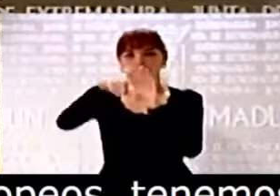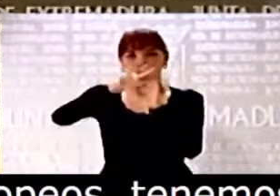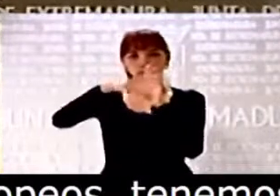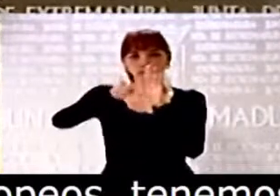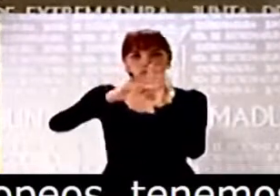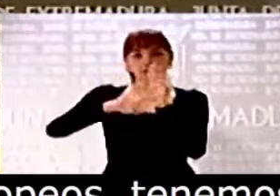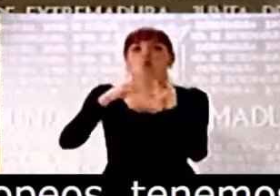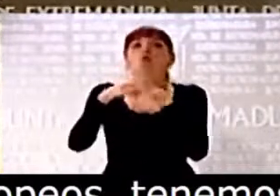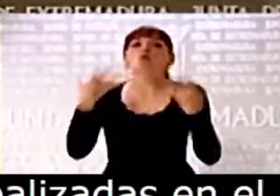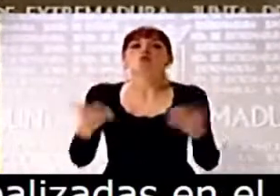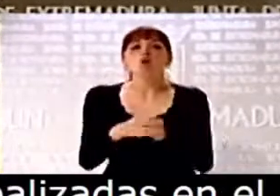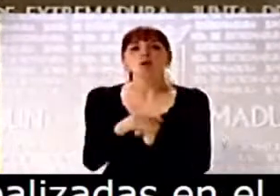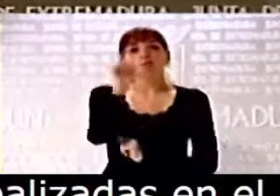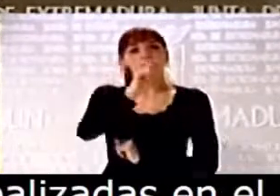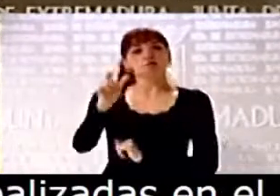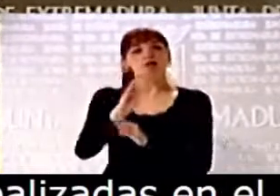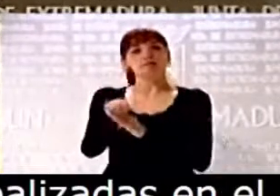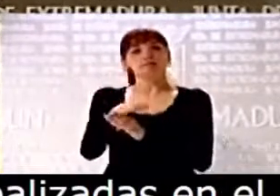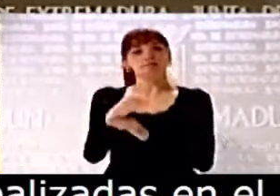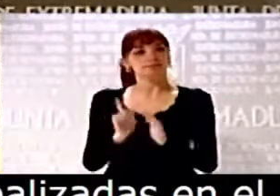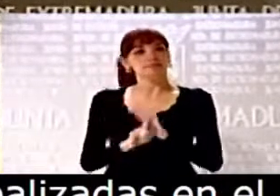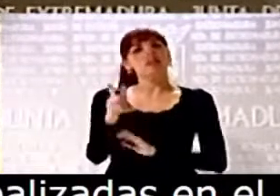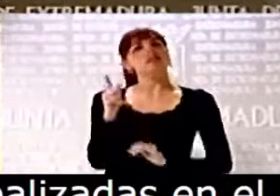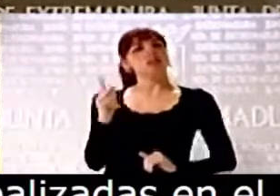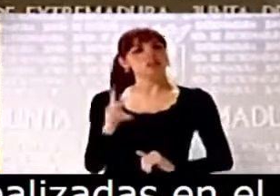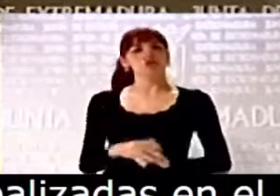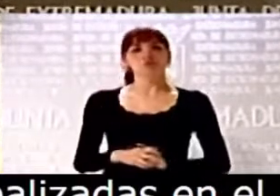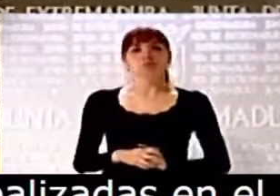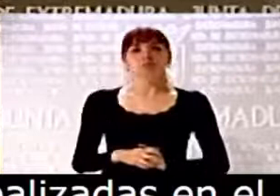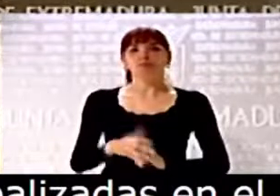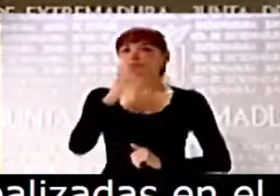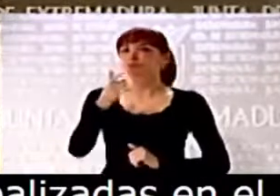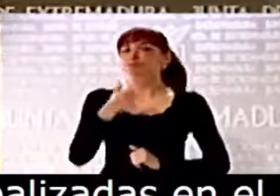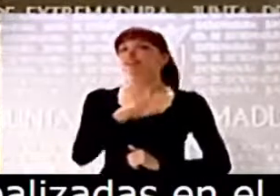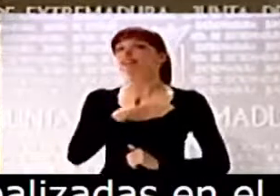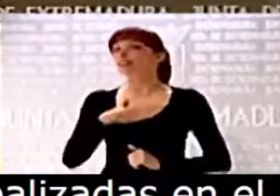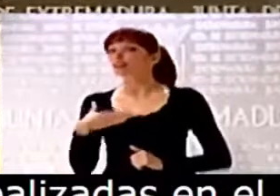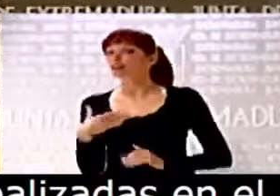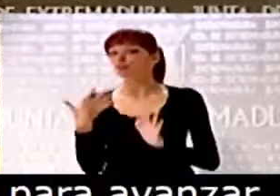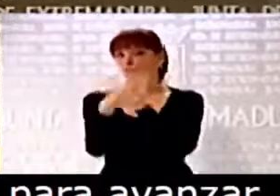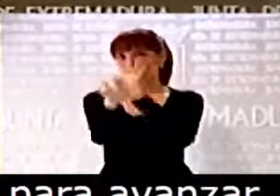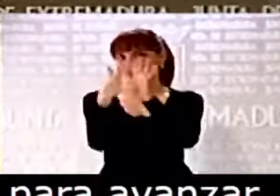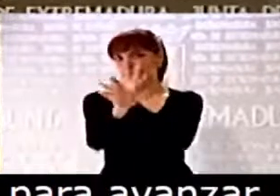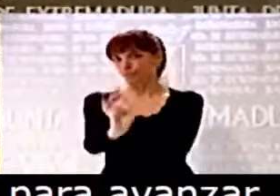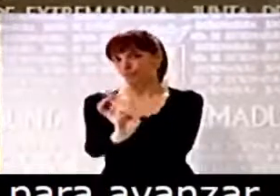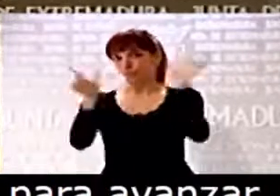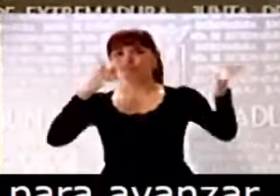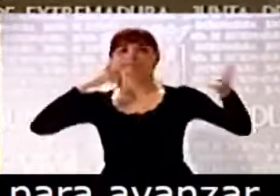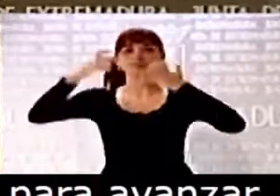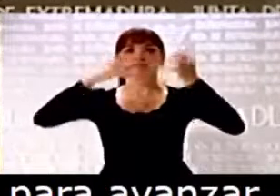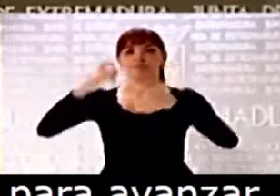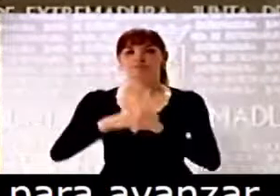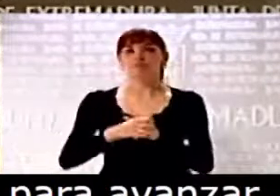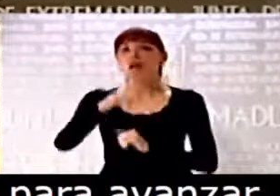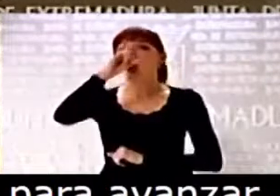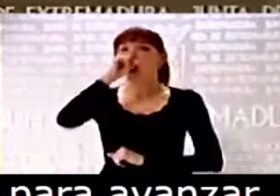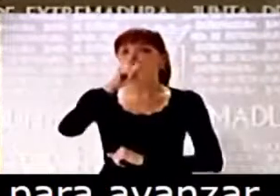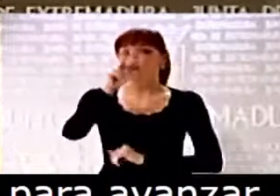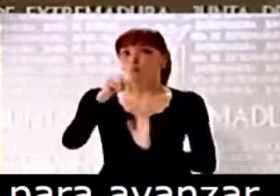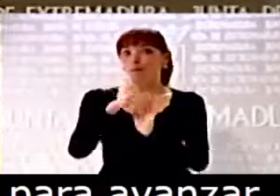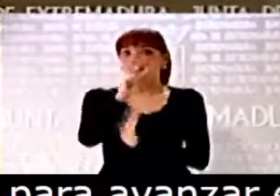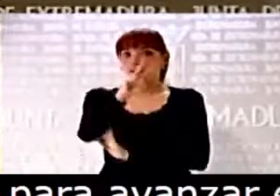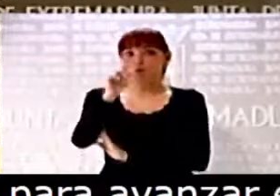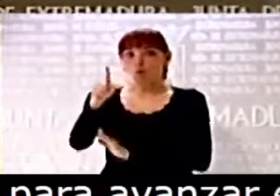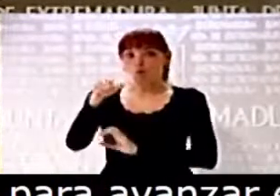de las personas al cuidado. En este sentido, me gustaría destacar que con la financiación que hemos destinado en 2021 para